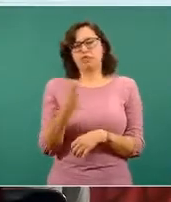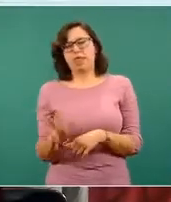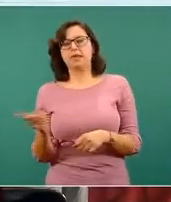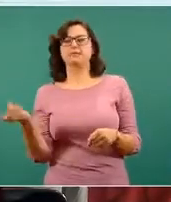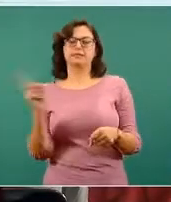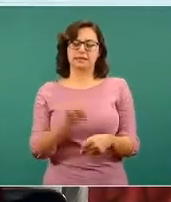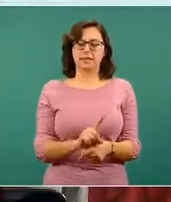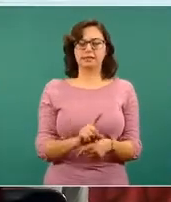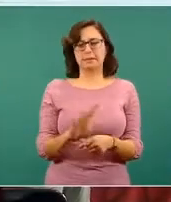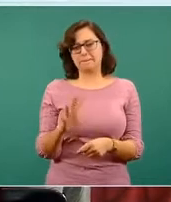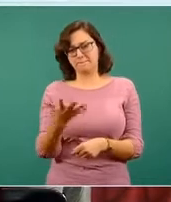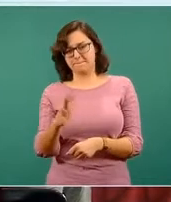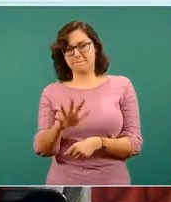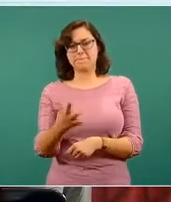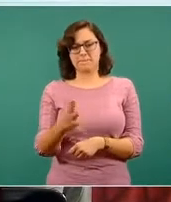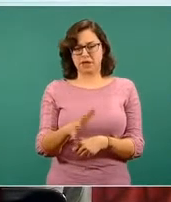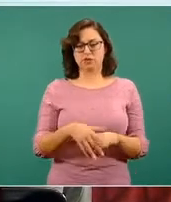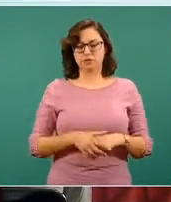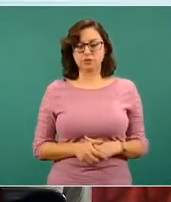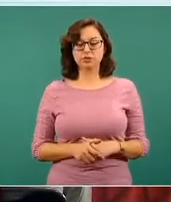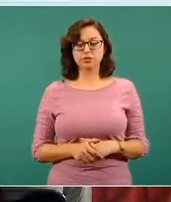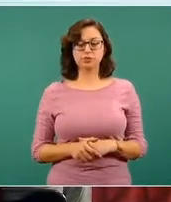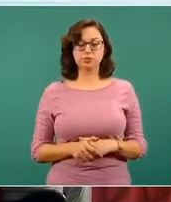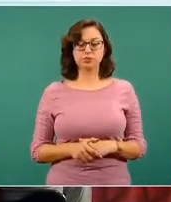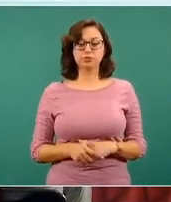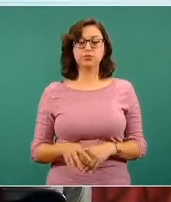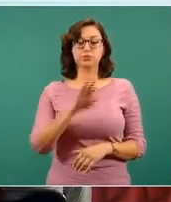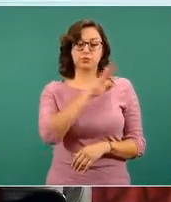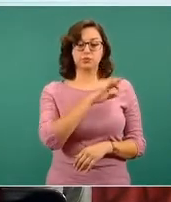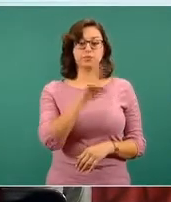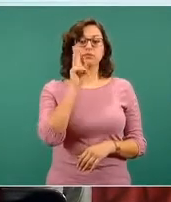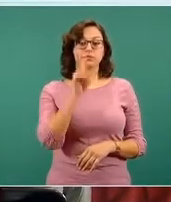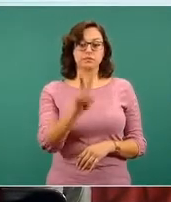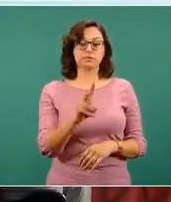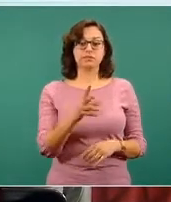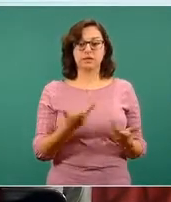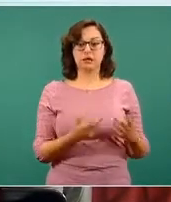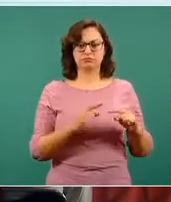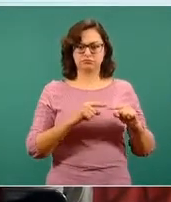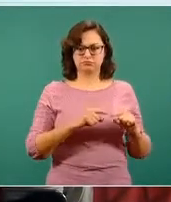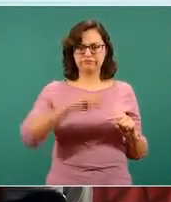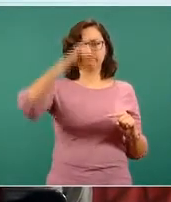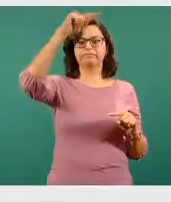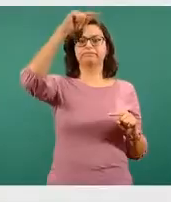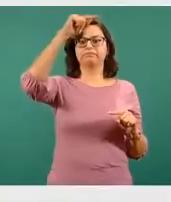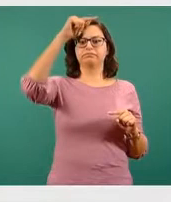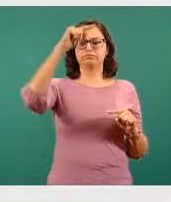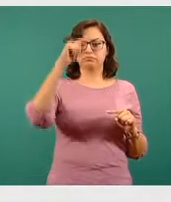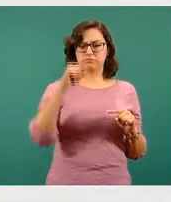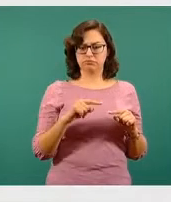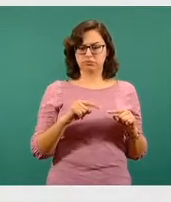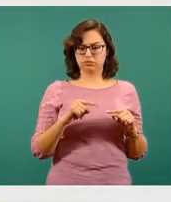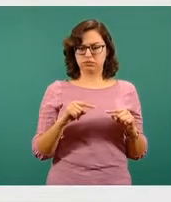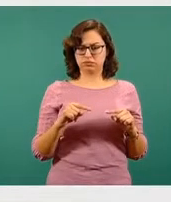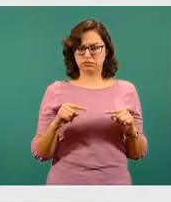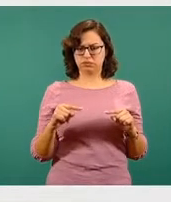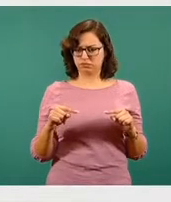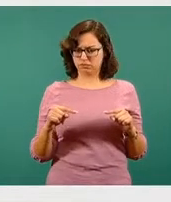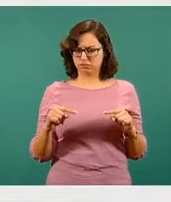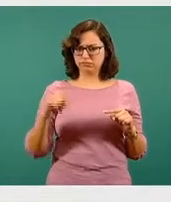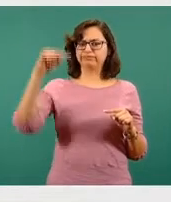se ilustra aquí en la gráfica, precisamente, verán estos ciclos. Cada uno de estos días donde hay